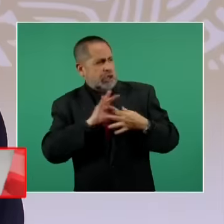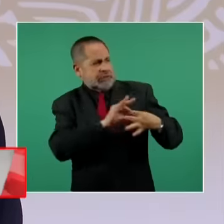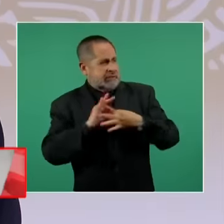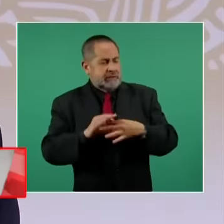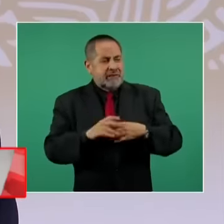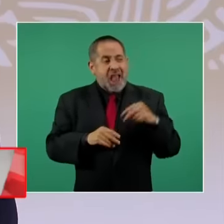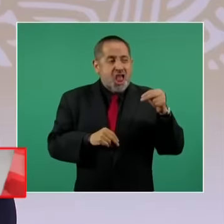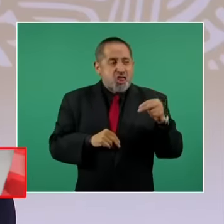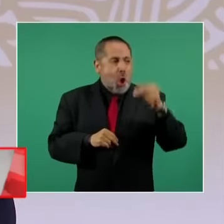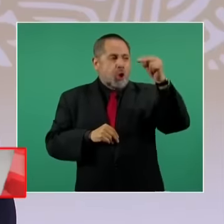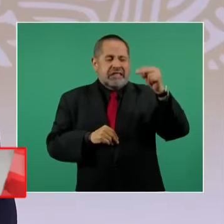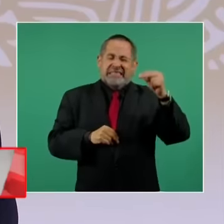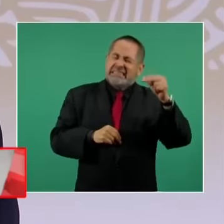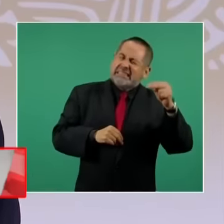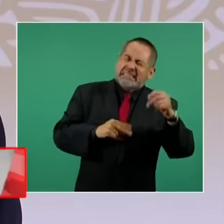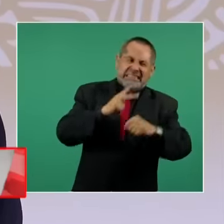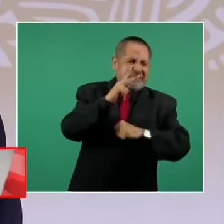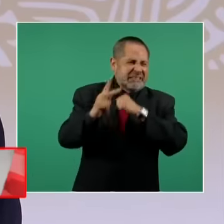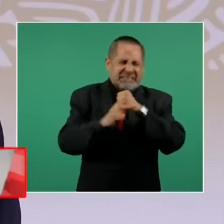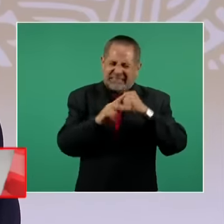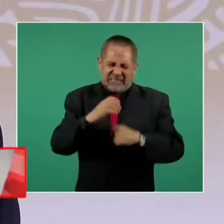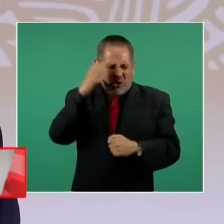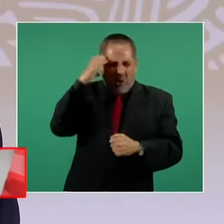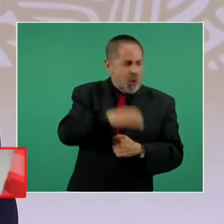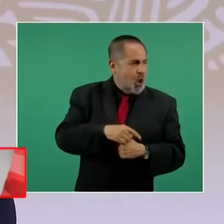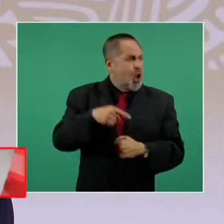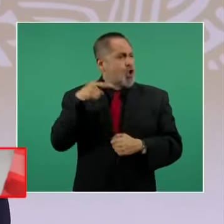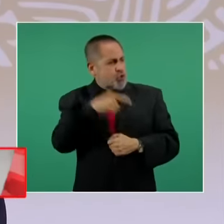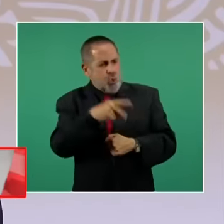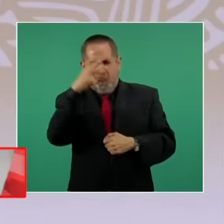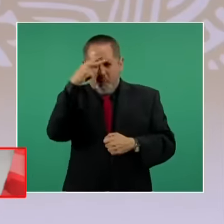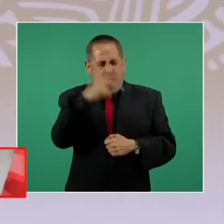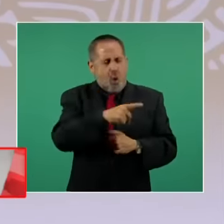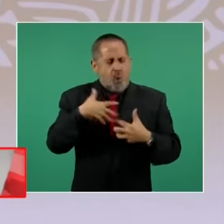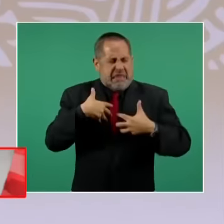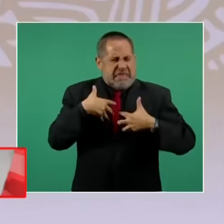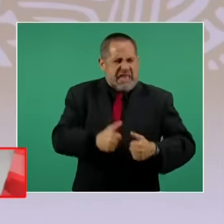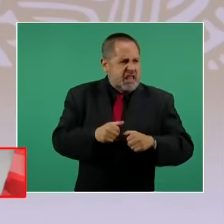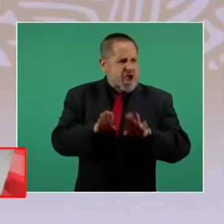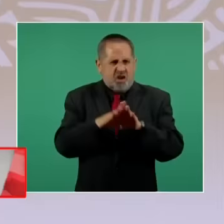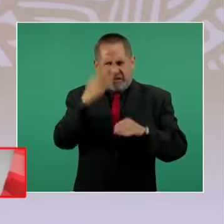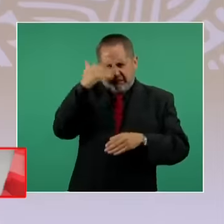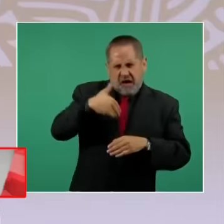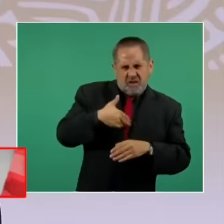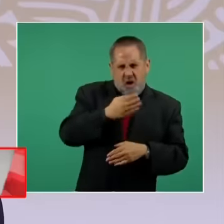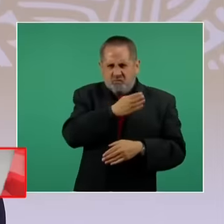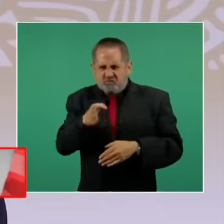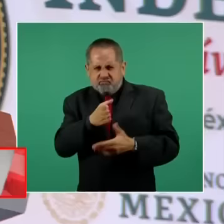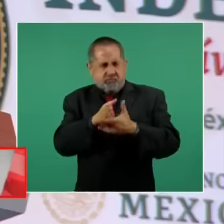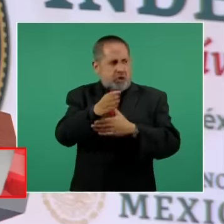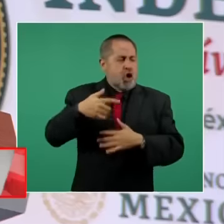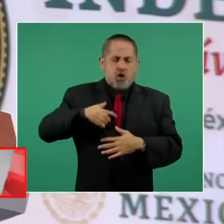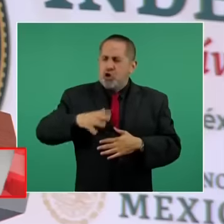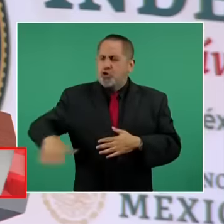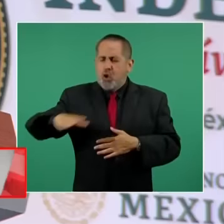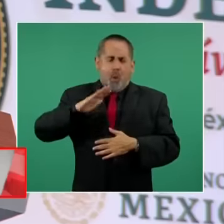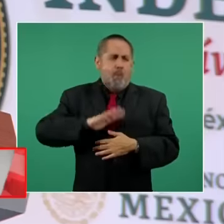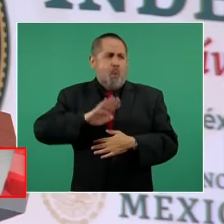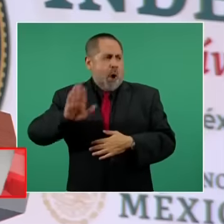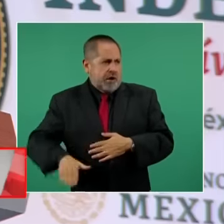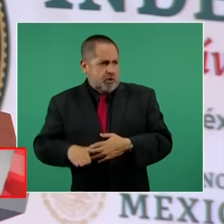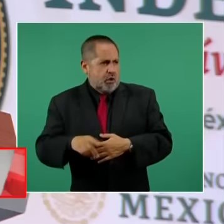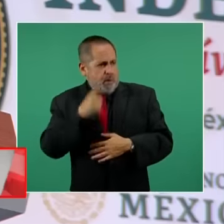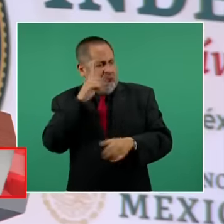un vecino avieso se cuaja. Tú te ordenarás, tú entenderás, tú te guiarás. Yo habré muerto, oh México,